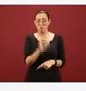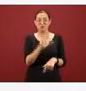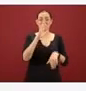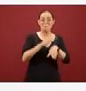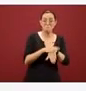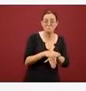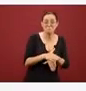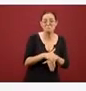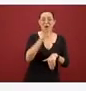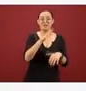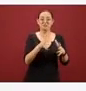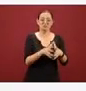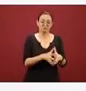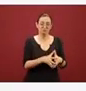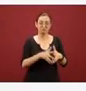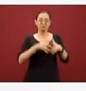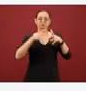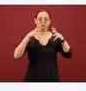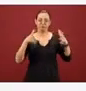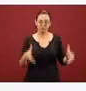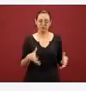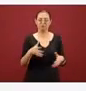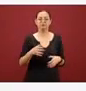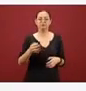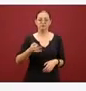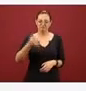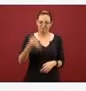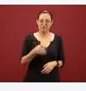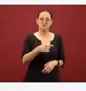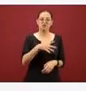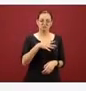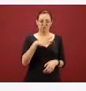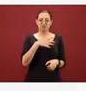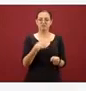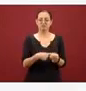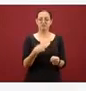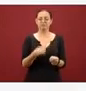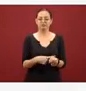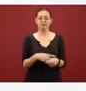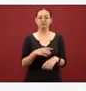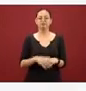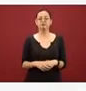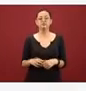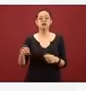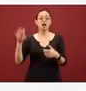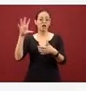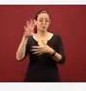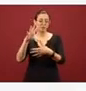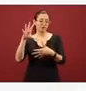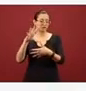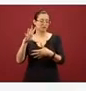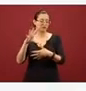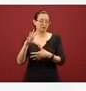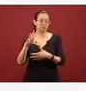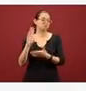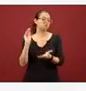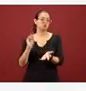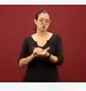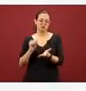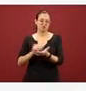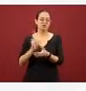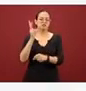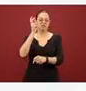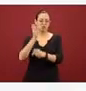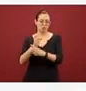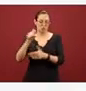60.5% de los casos confirmados en las últimas 24 horas, y la región de las Américas continúa estando en segundo